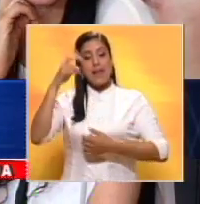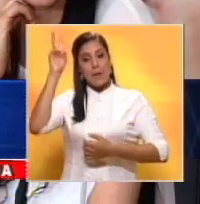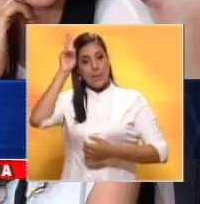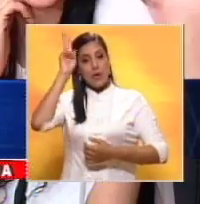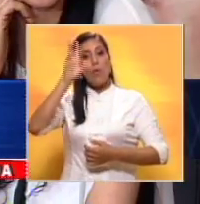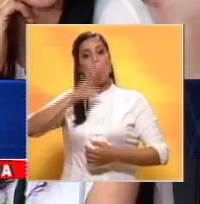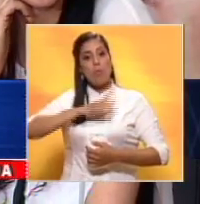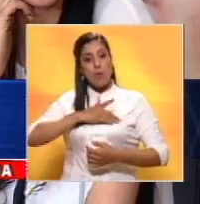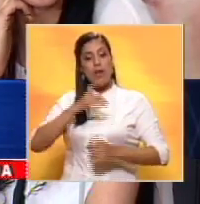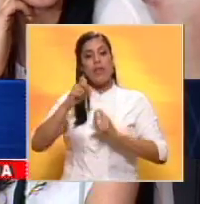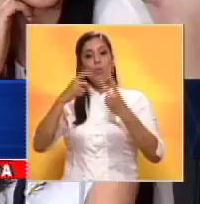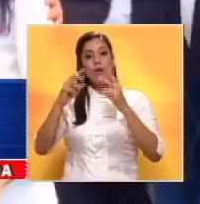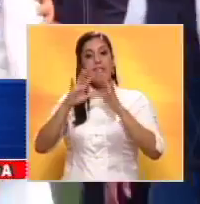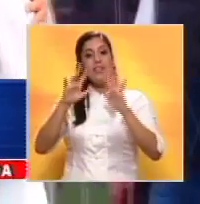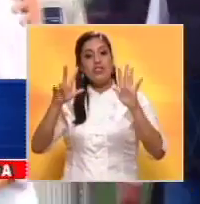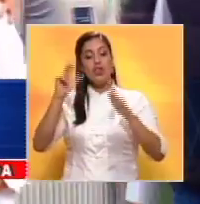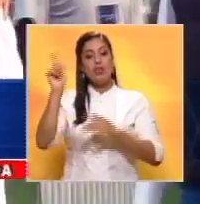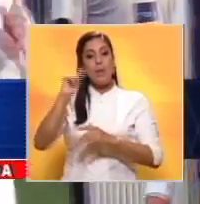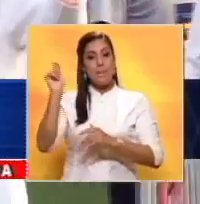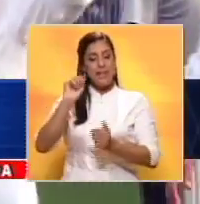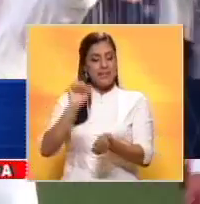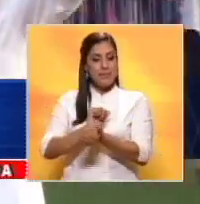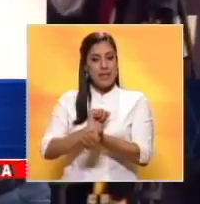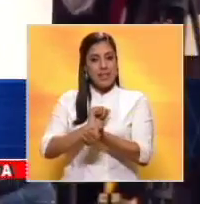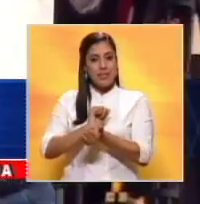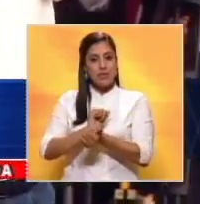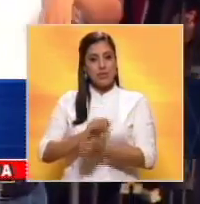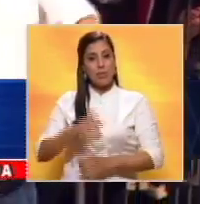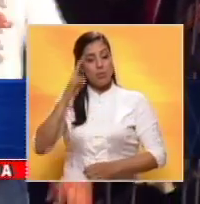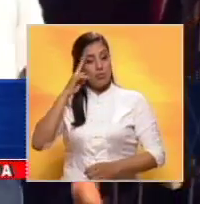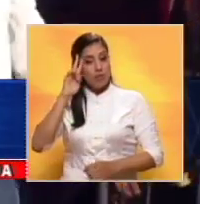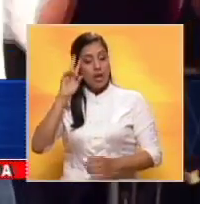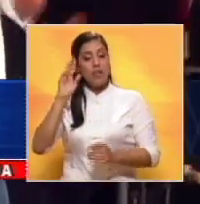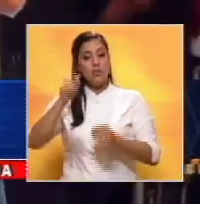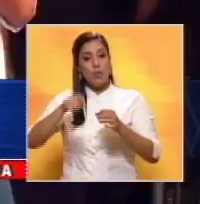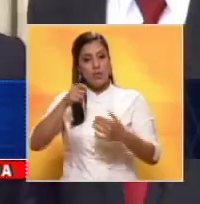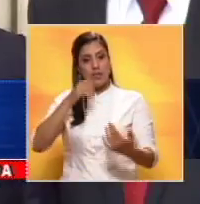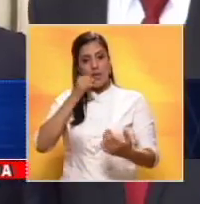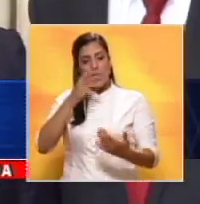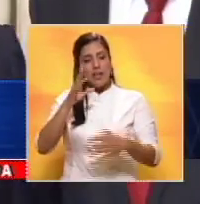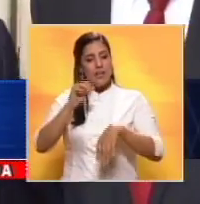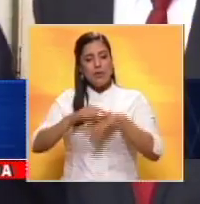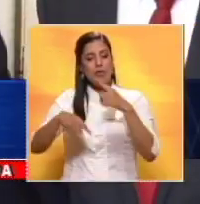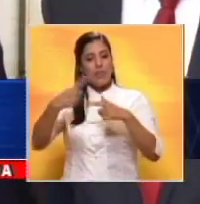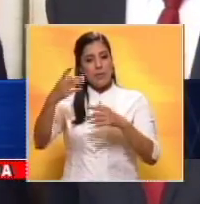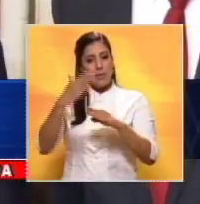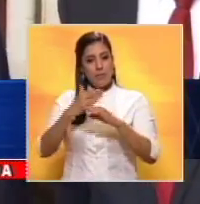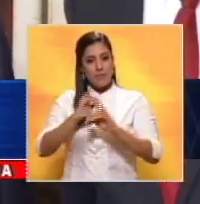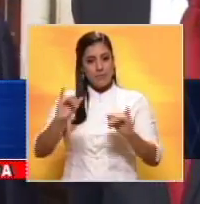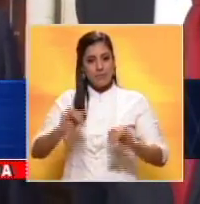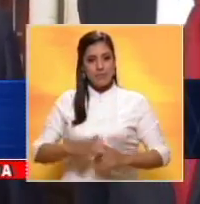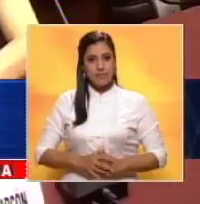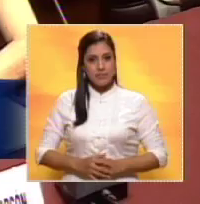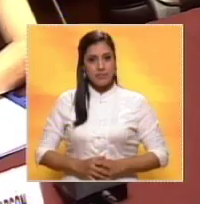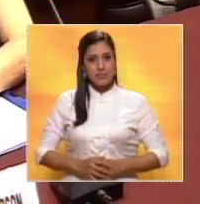peruana podría afrontar 18 meses de prisión preventiva. Los detalles se los comentamos en breve.